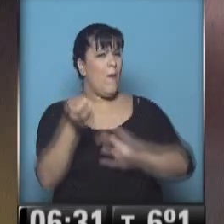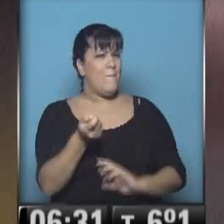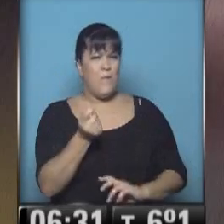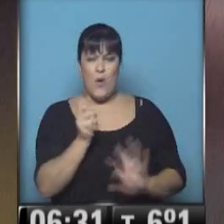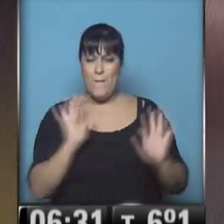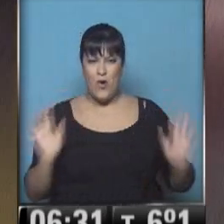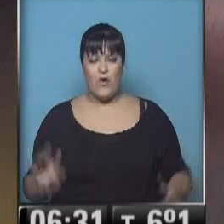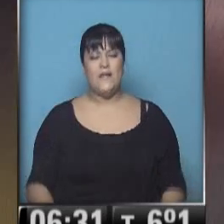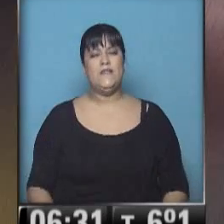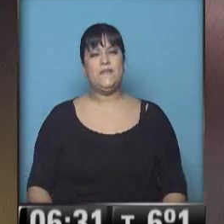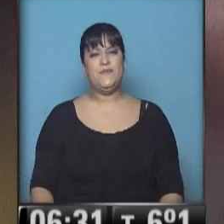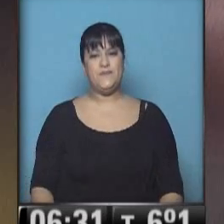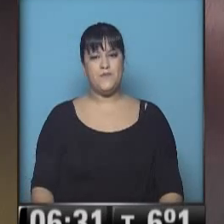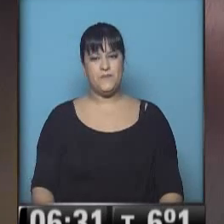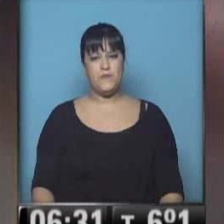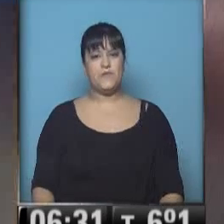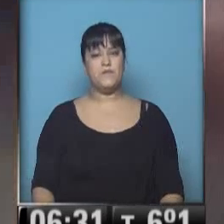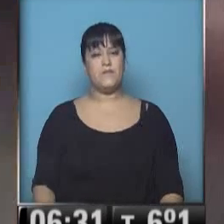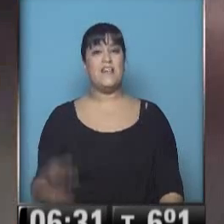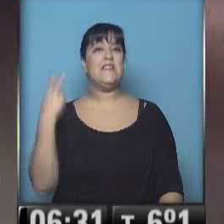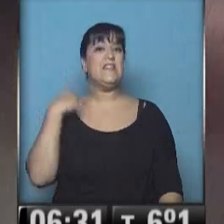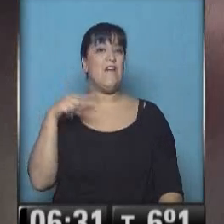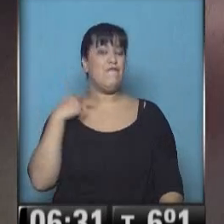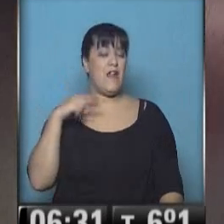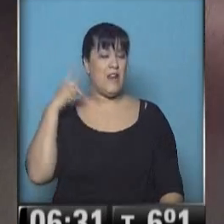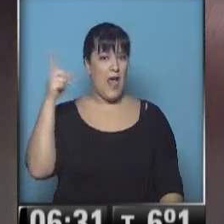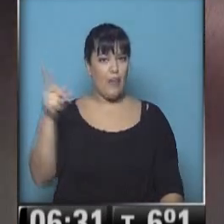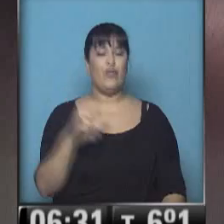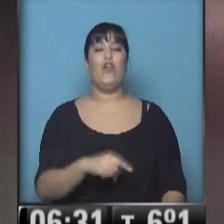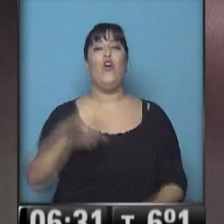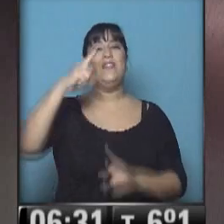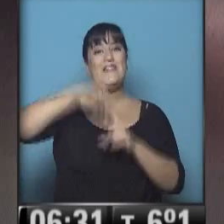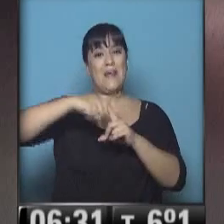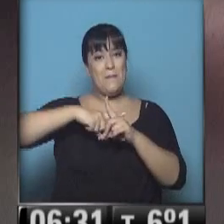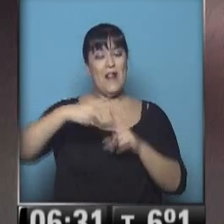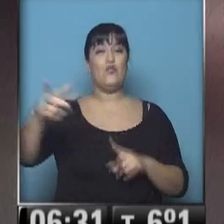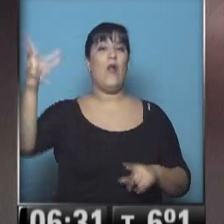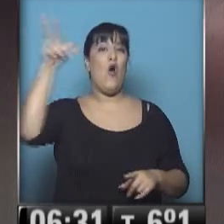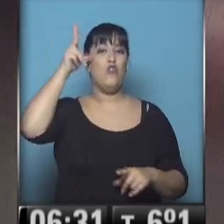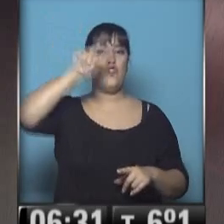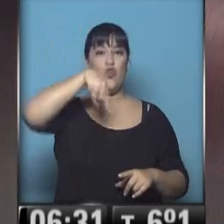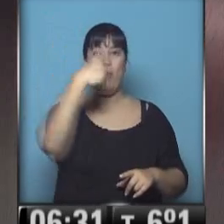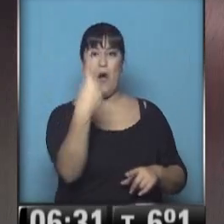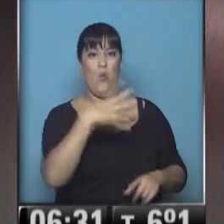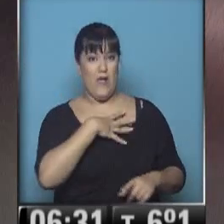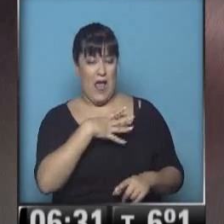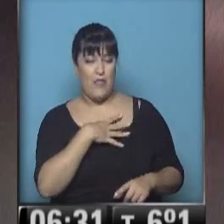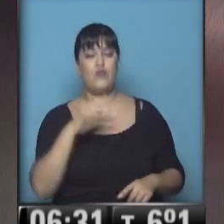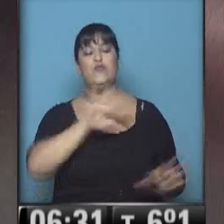se presenta. Y entra San Fernando con una temperatura de 8.1, San